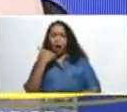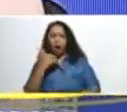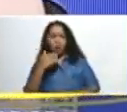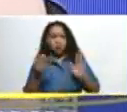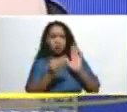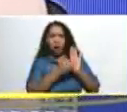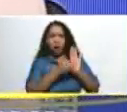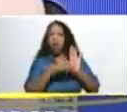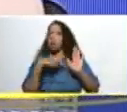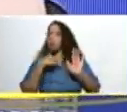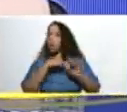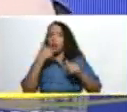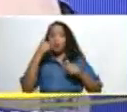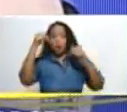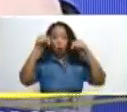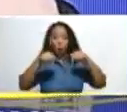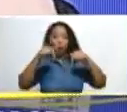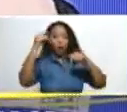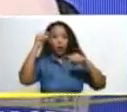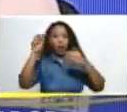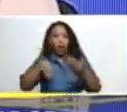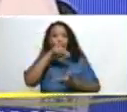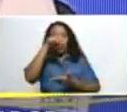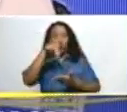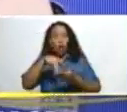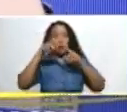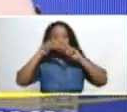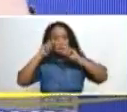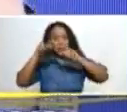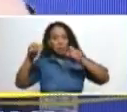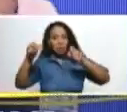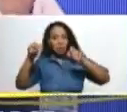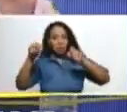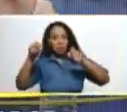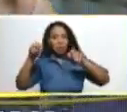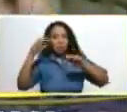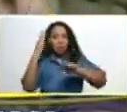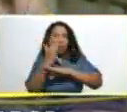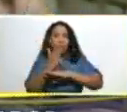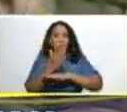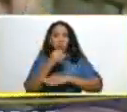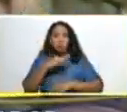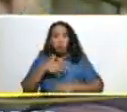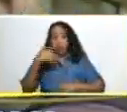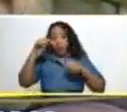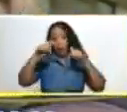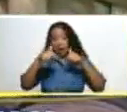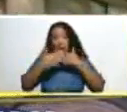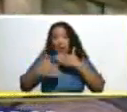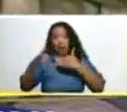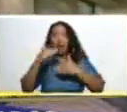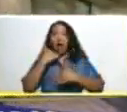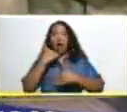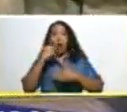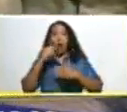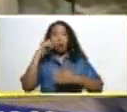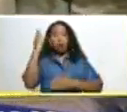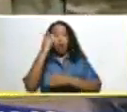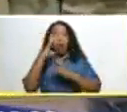solamente nosotros decidimos que este era el Día Nacional del Investigador del Crimen. Puede que exista de aquí en adelante a lo mejor algún decreto para todas